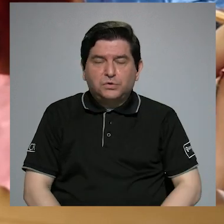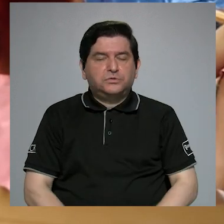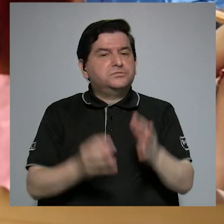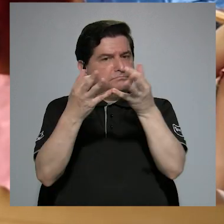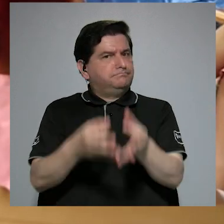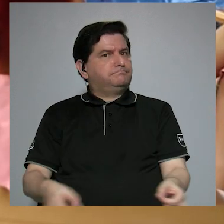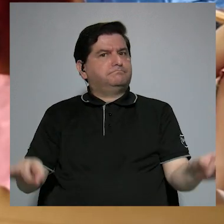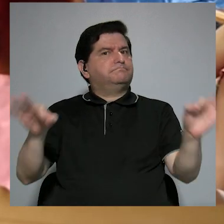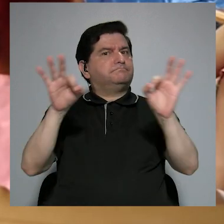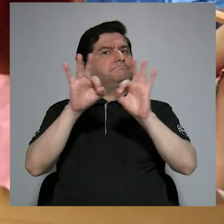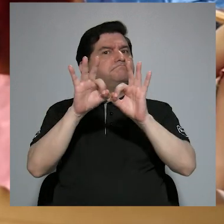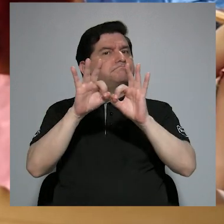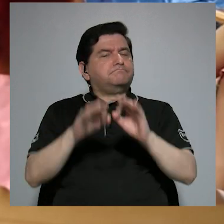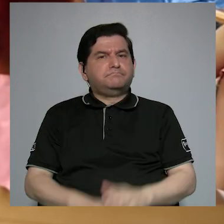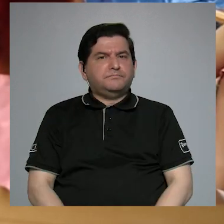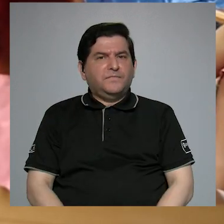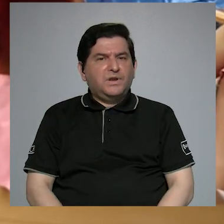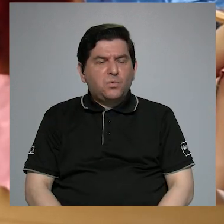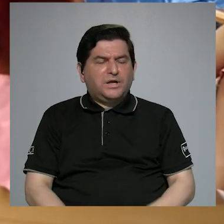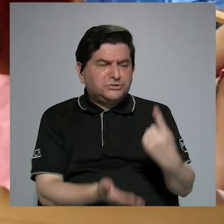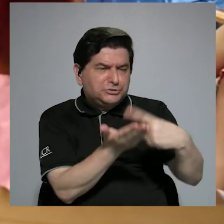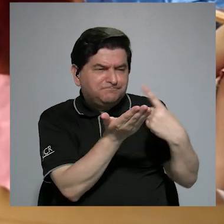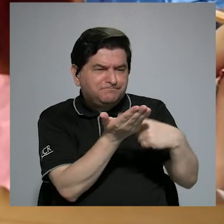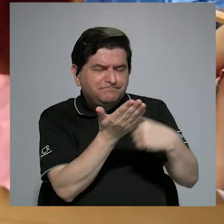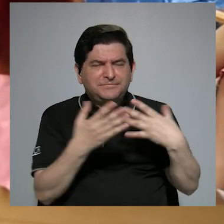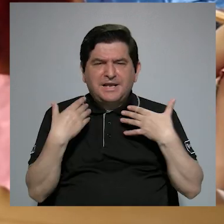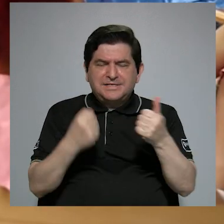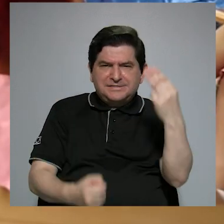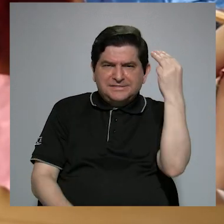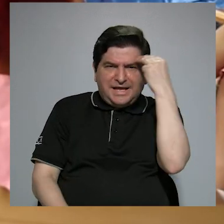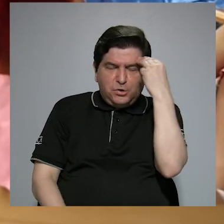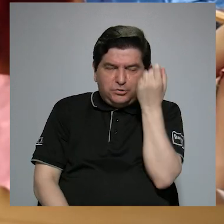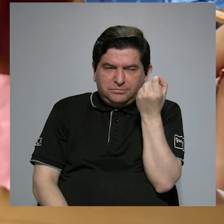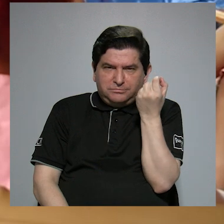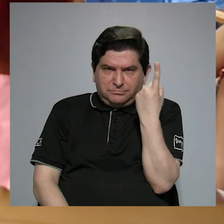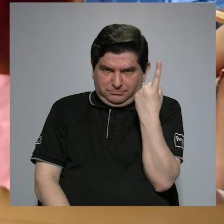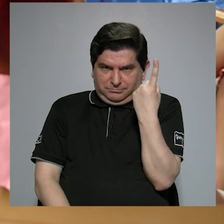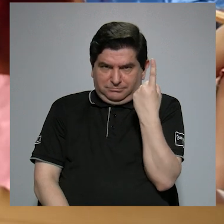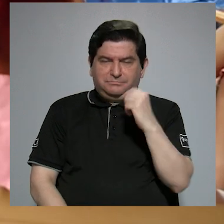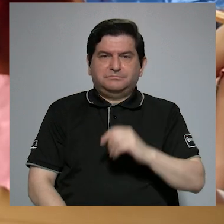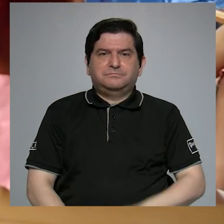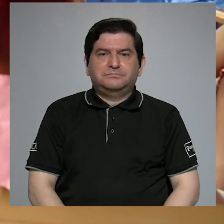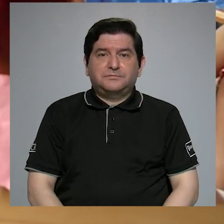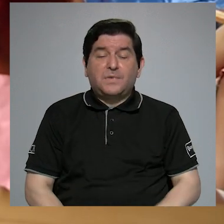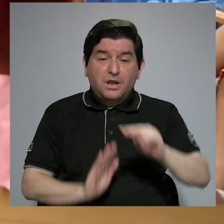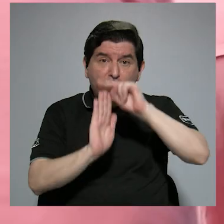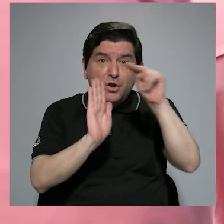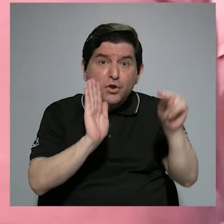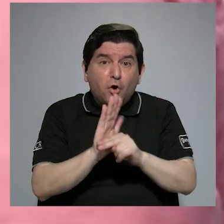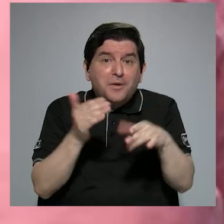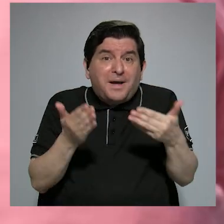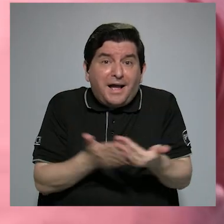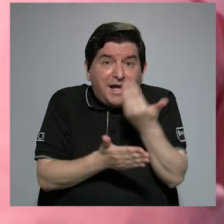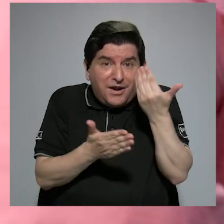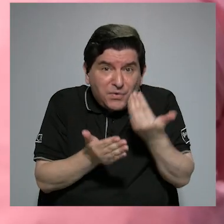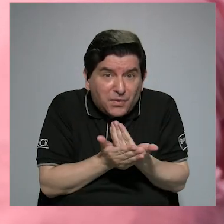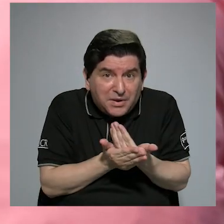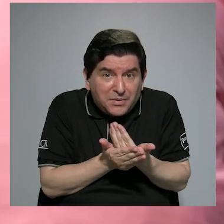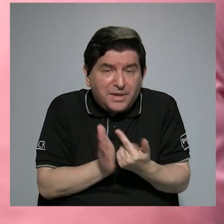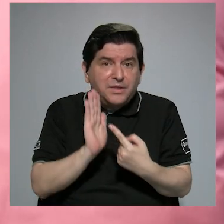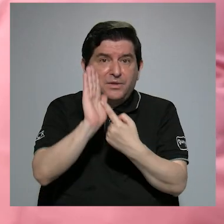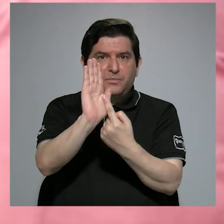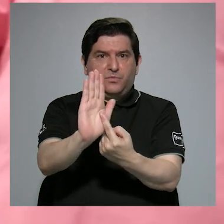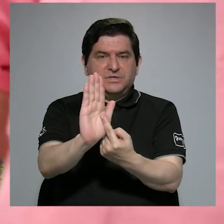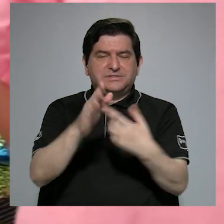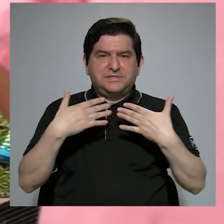muy importante, cuando damos la discusión sobre salud mental, entender que los parámetros más actualizados nos dicen